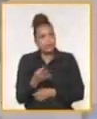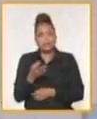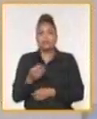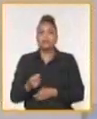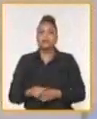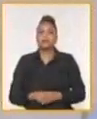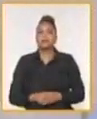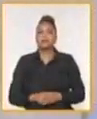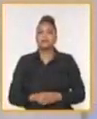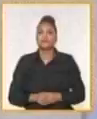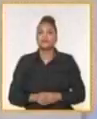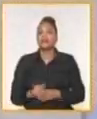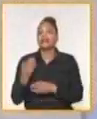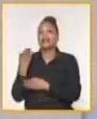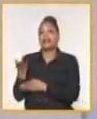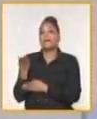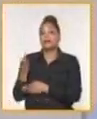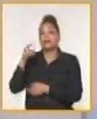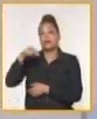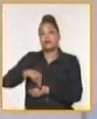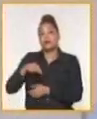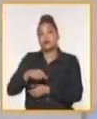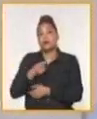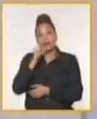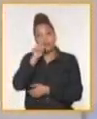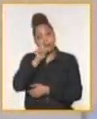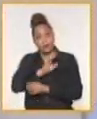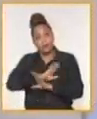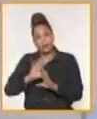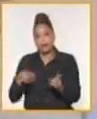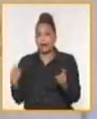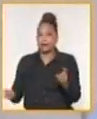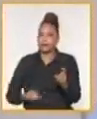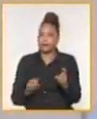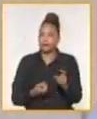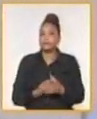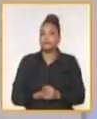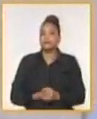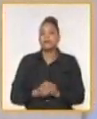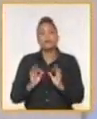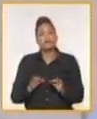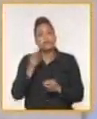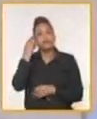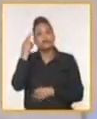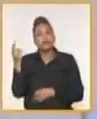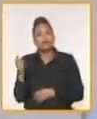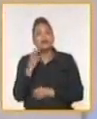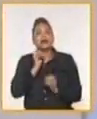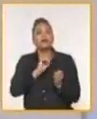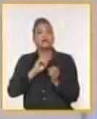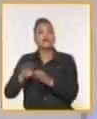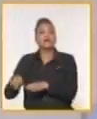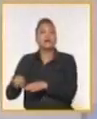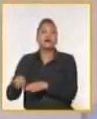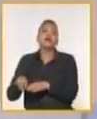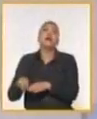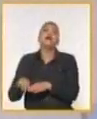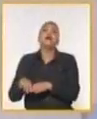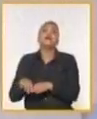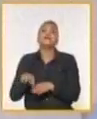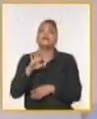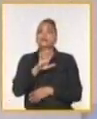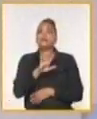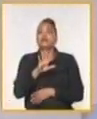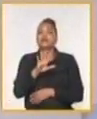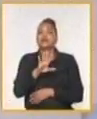Le están exigiendo hoy que deje, le están recordando que ha dejado abandonado una vez más a los 50 y